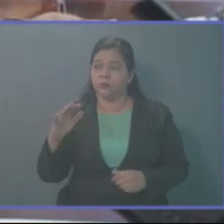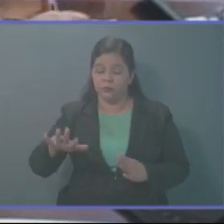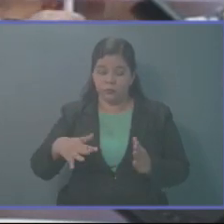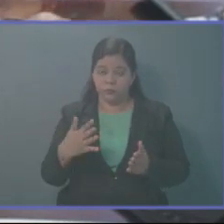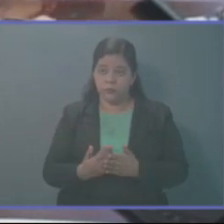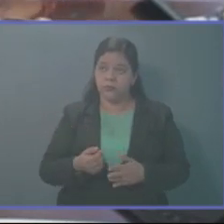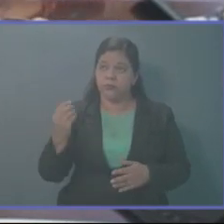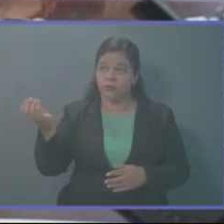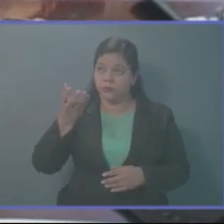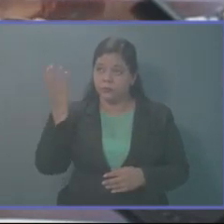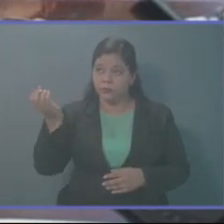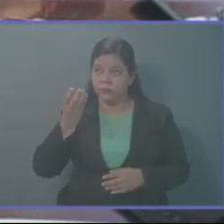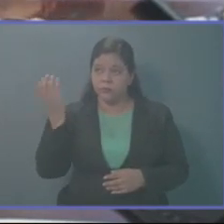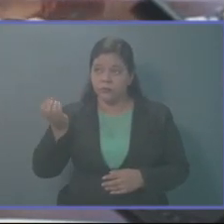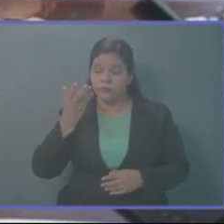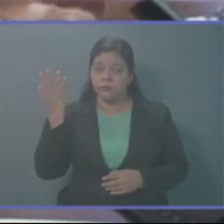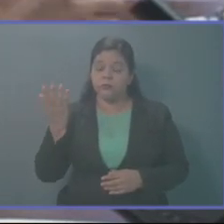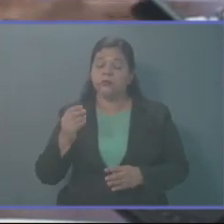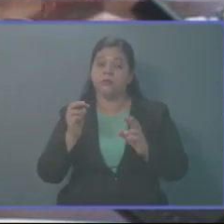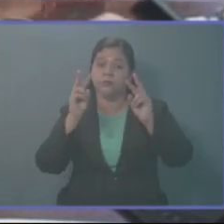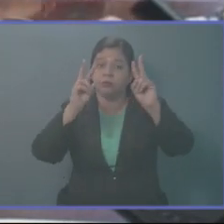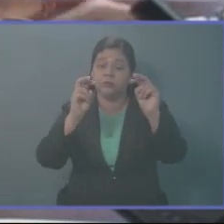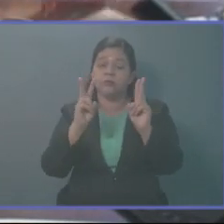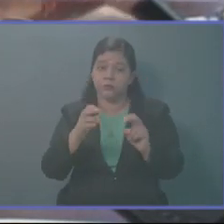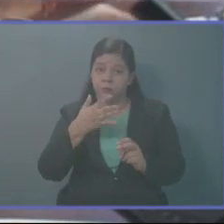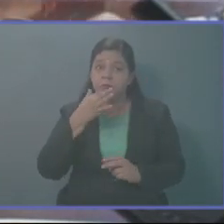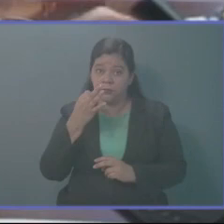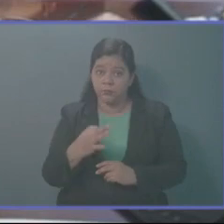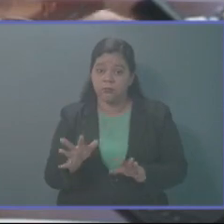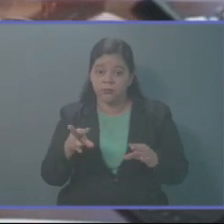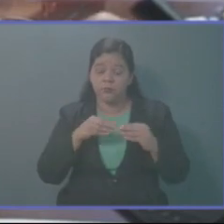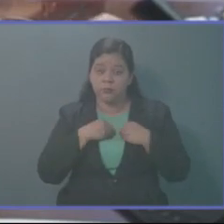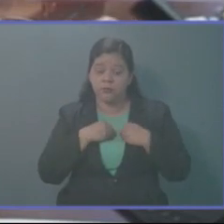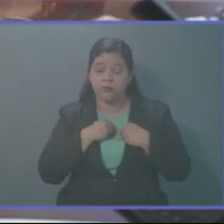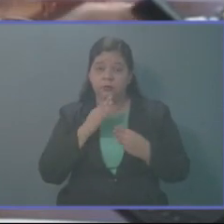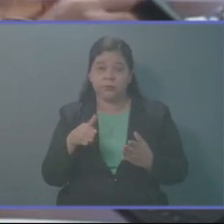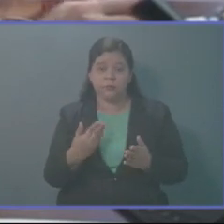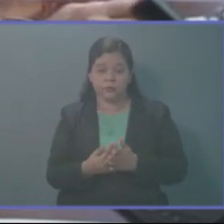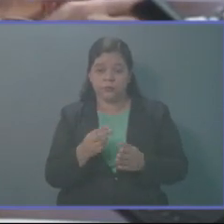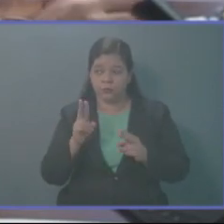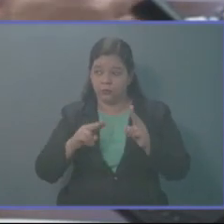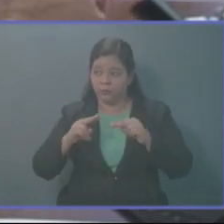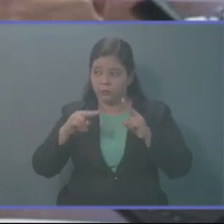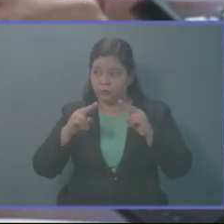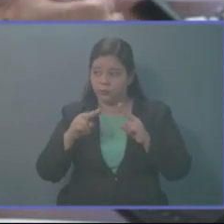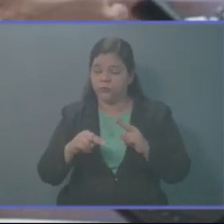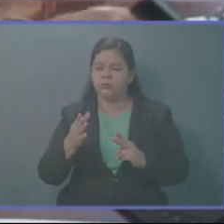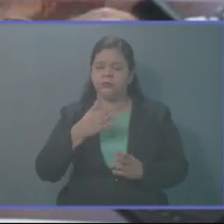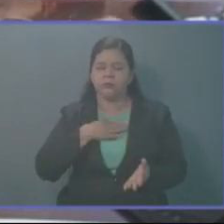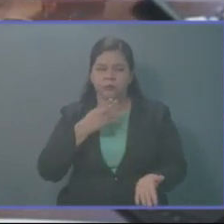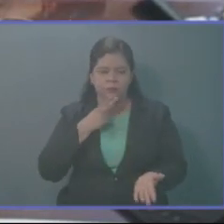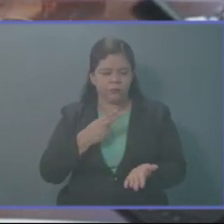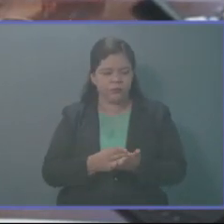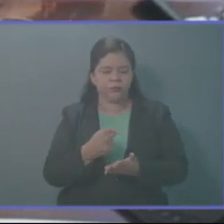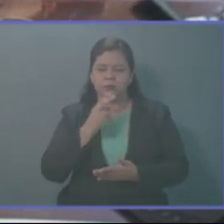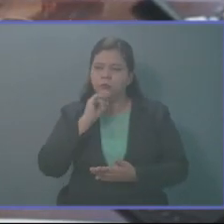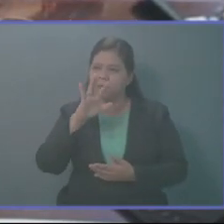emergencia se refiriera a temas que impacten directamente con la infraestructura. Y yo, a ciencia cierta,